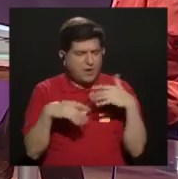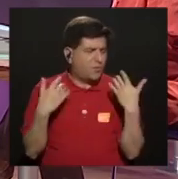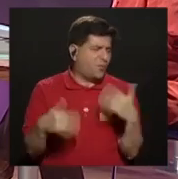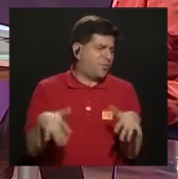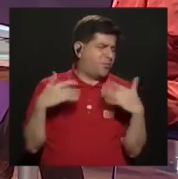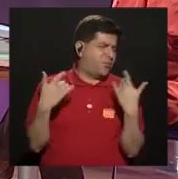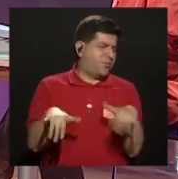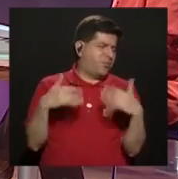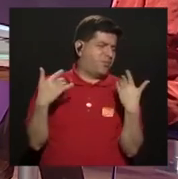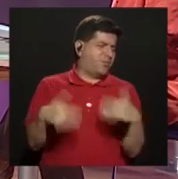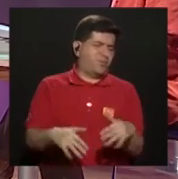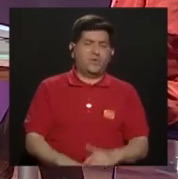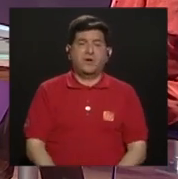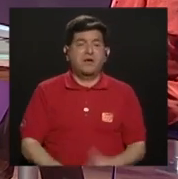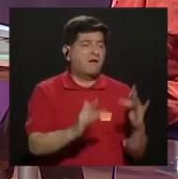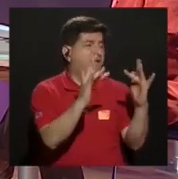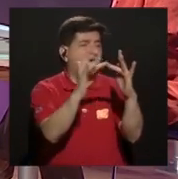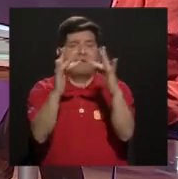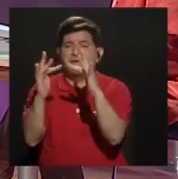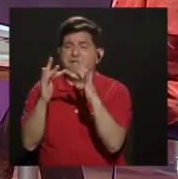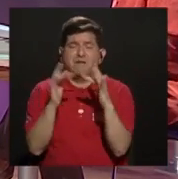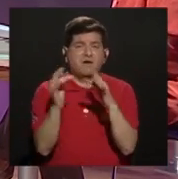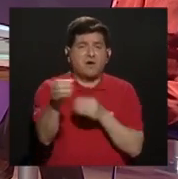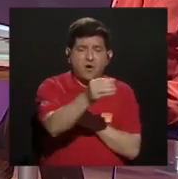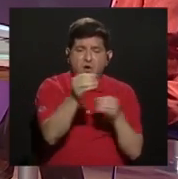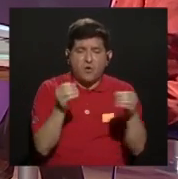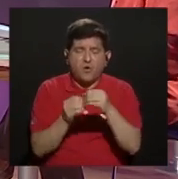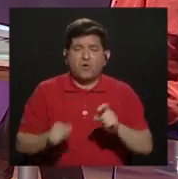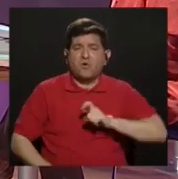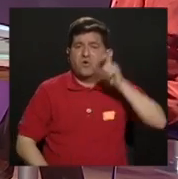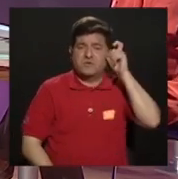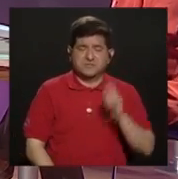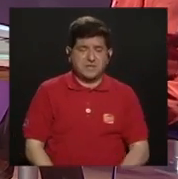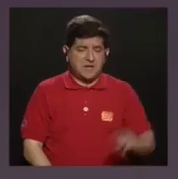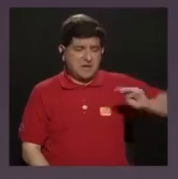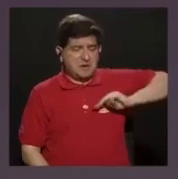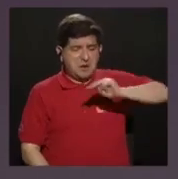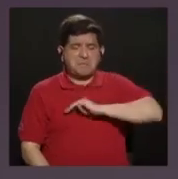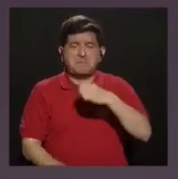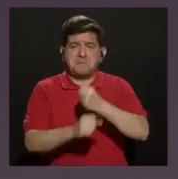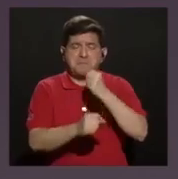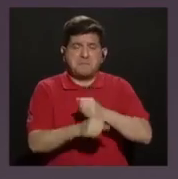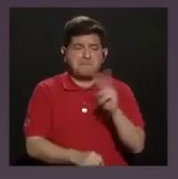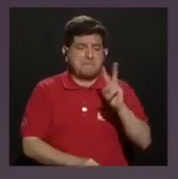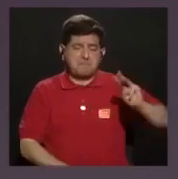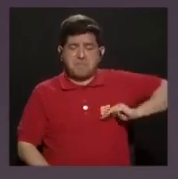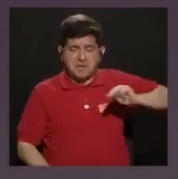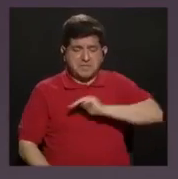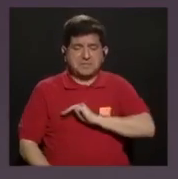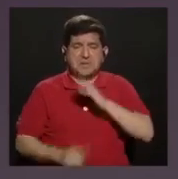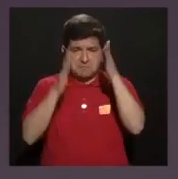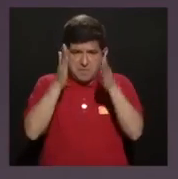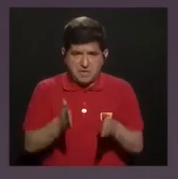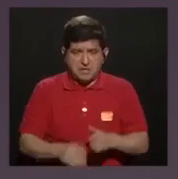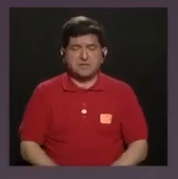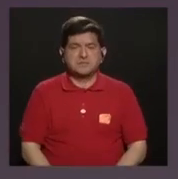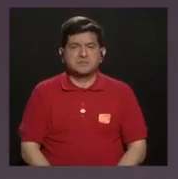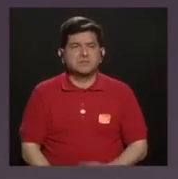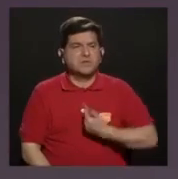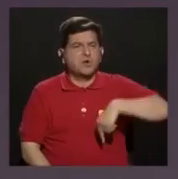inmensa. Hemos tenido contactos, ¿verdad?, con la Oficina de Género, del Ministerio de Trabajo, con el viceministro. Estamos